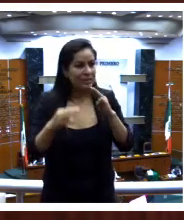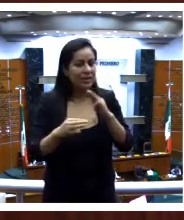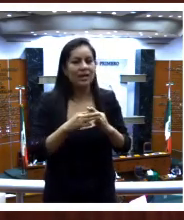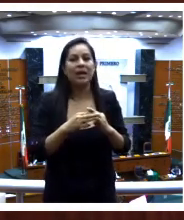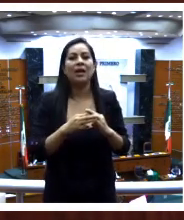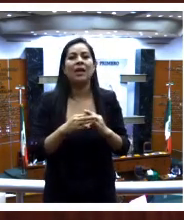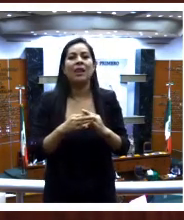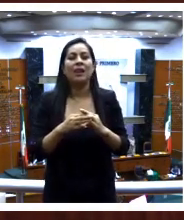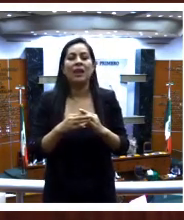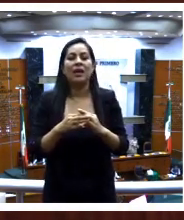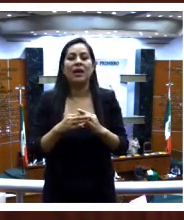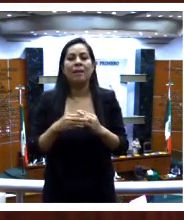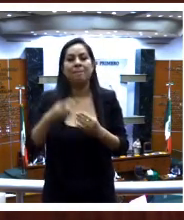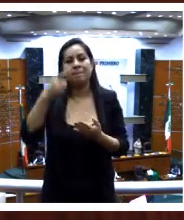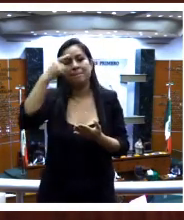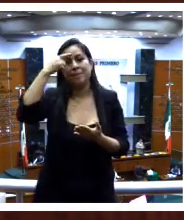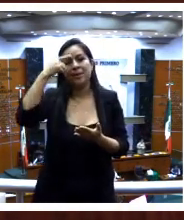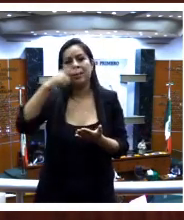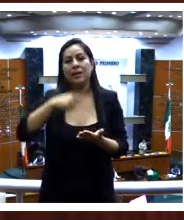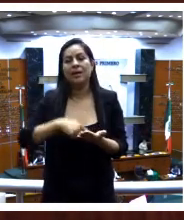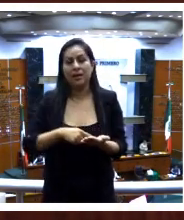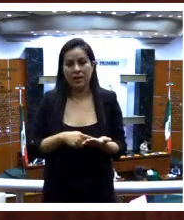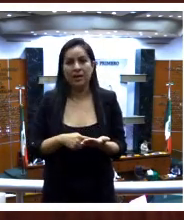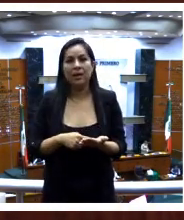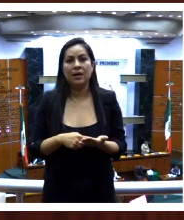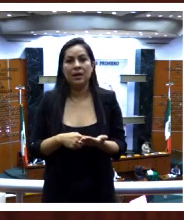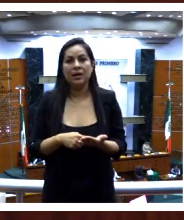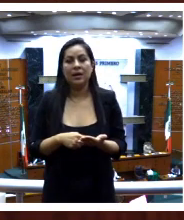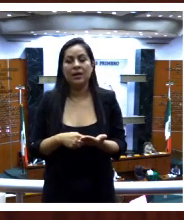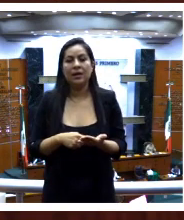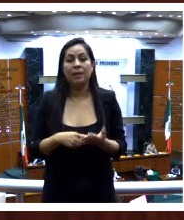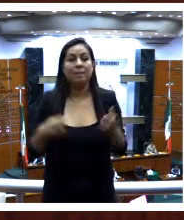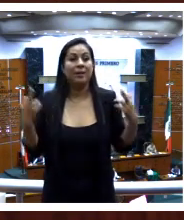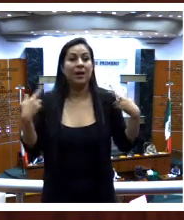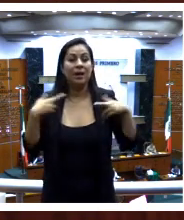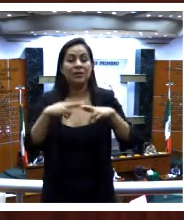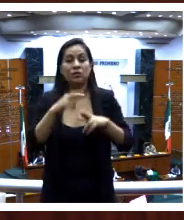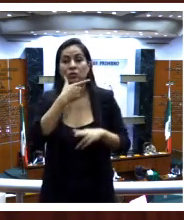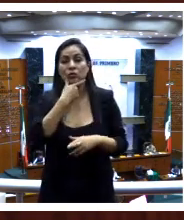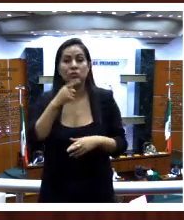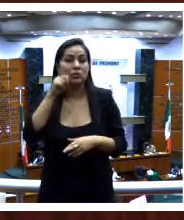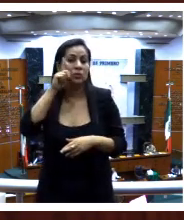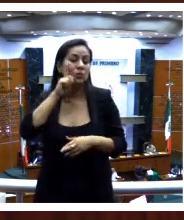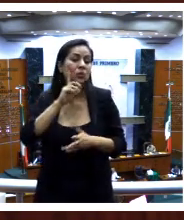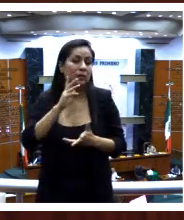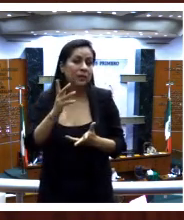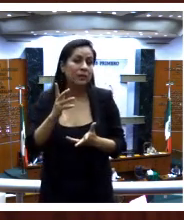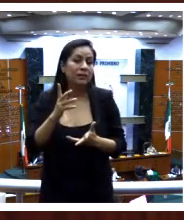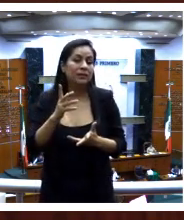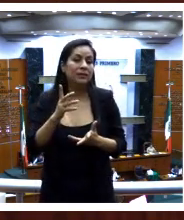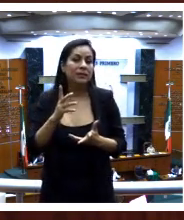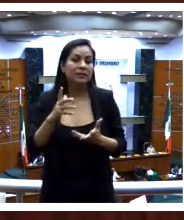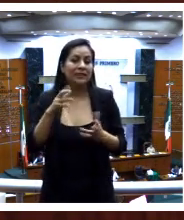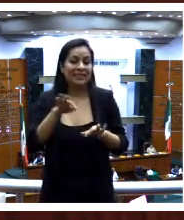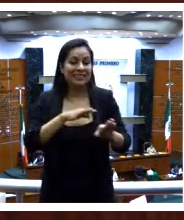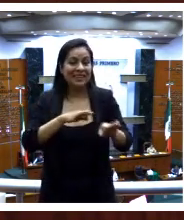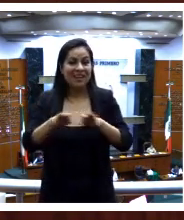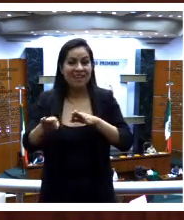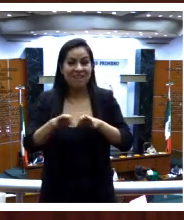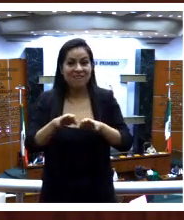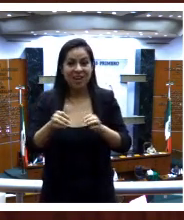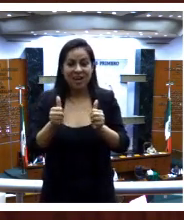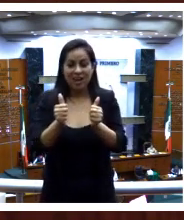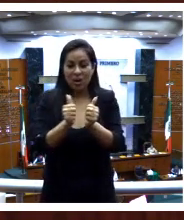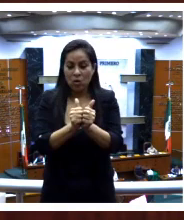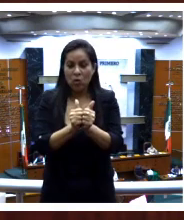materiales para precisamente maestras y maestros que trabajan